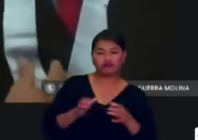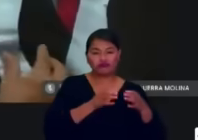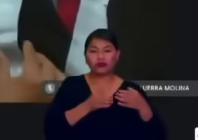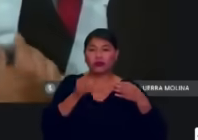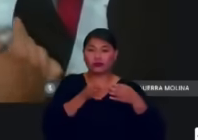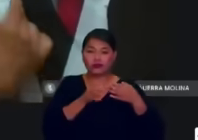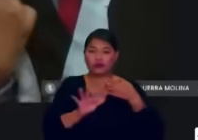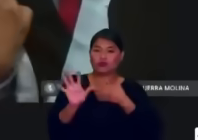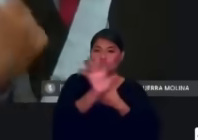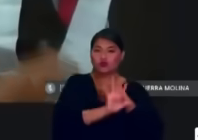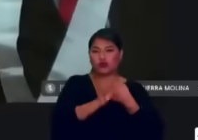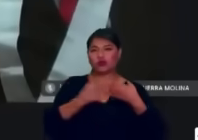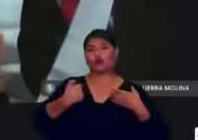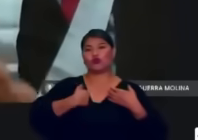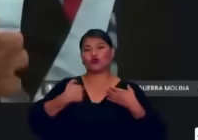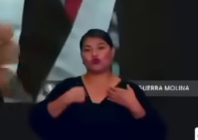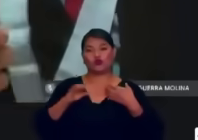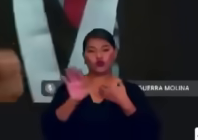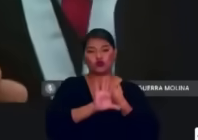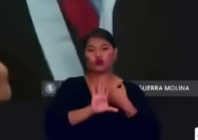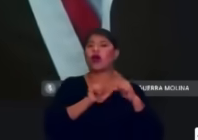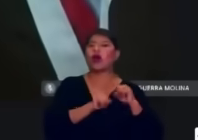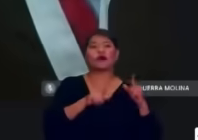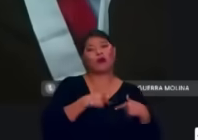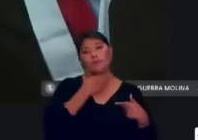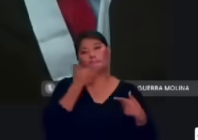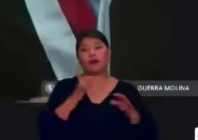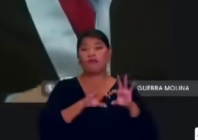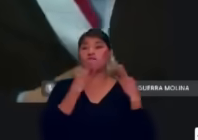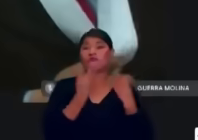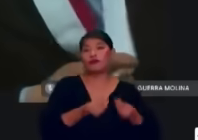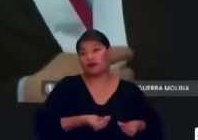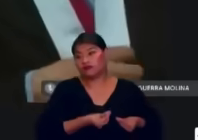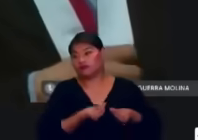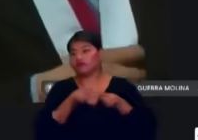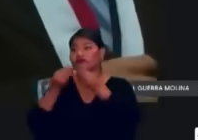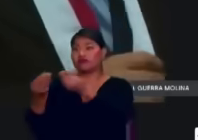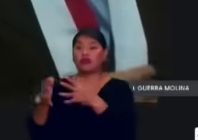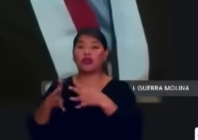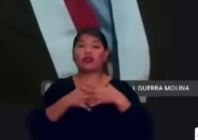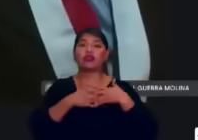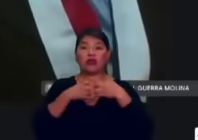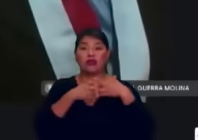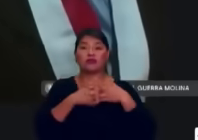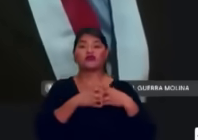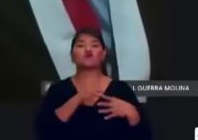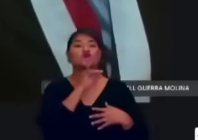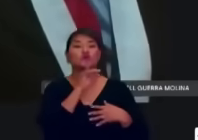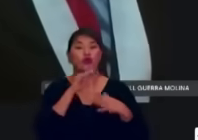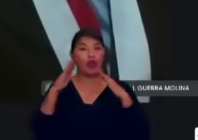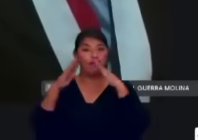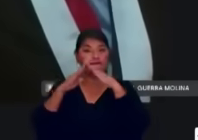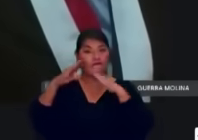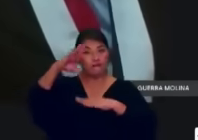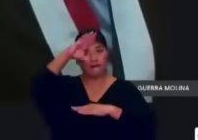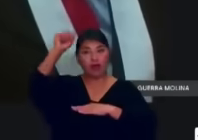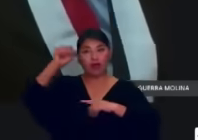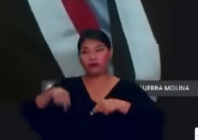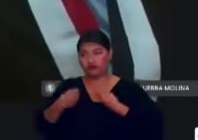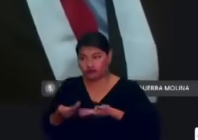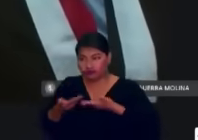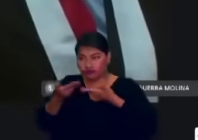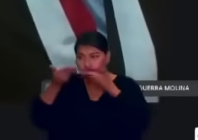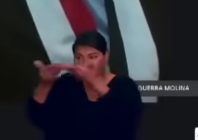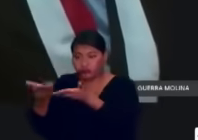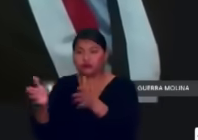la decisión de dejar en la Embajada de Estados Unidos americanos a mi familia a ponerle a buen